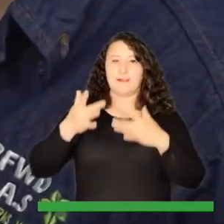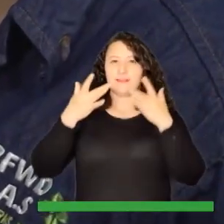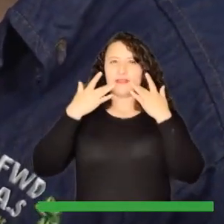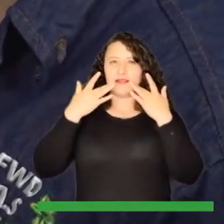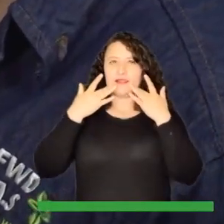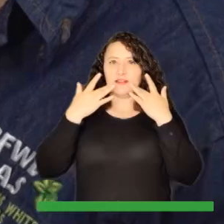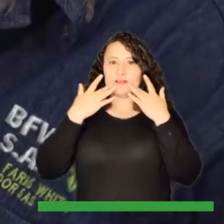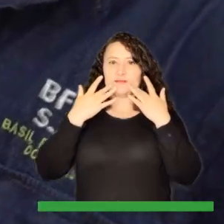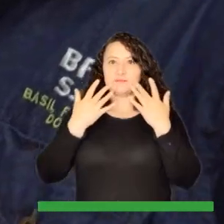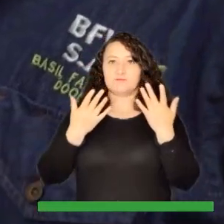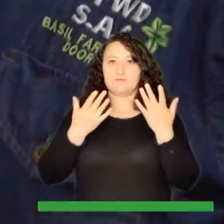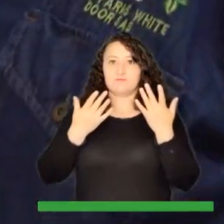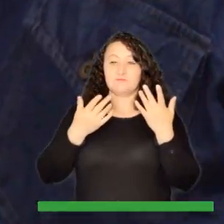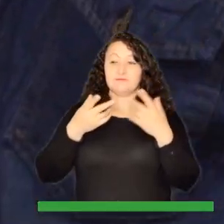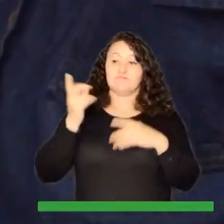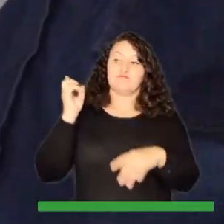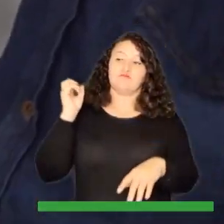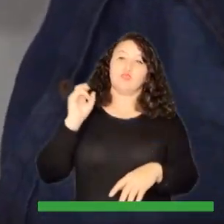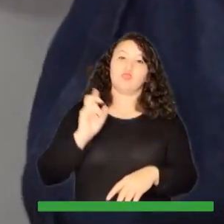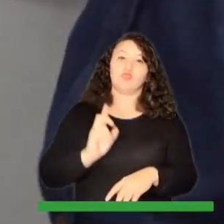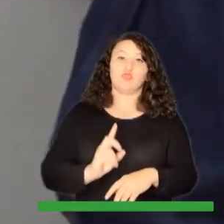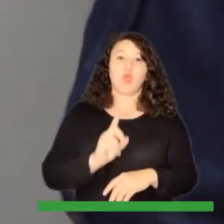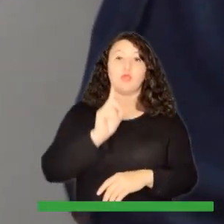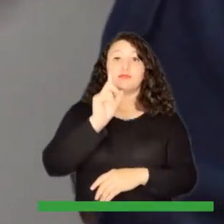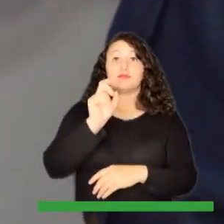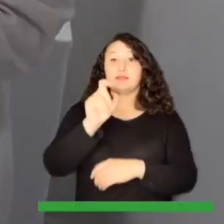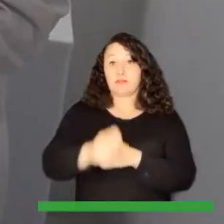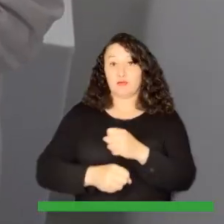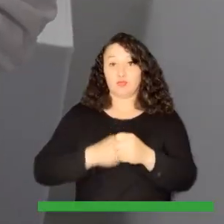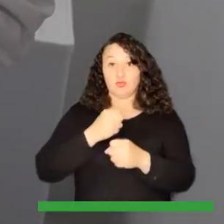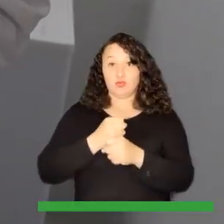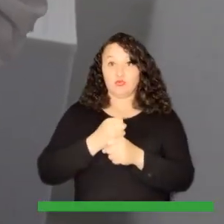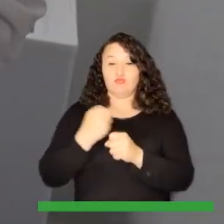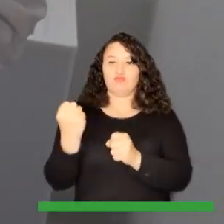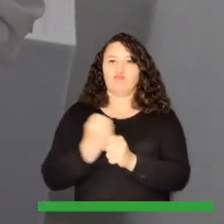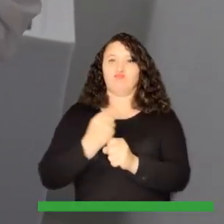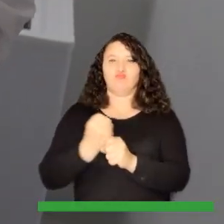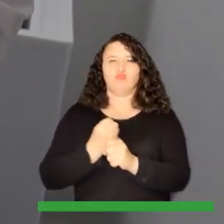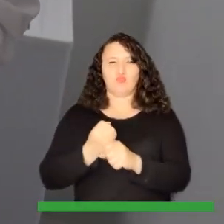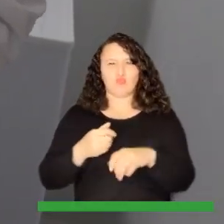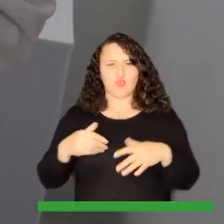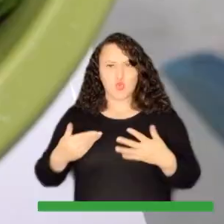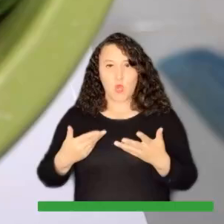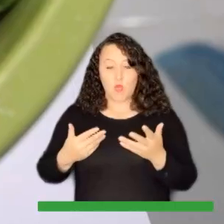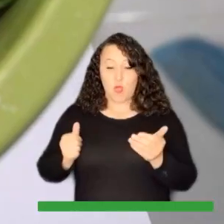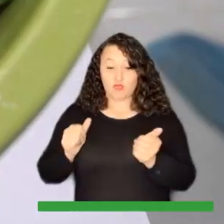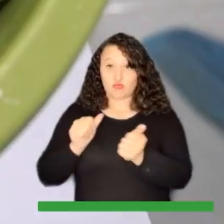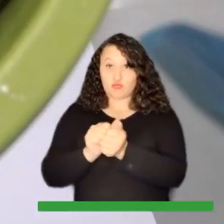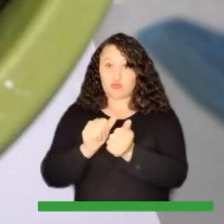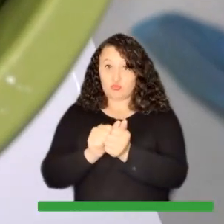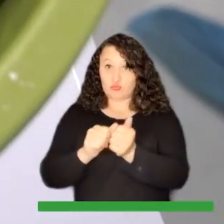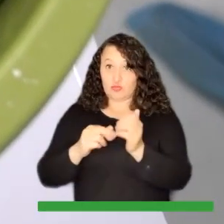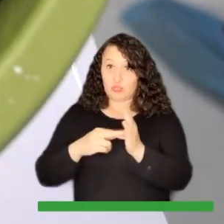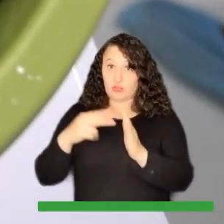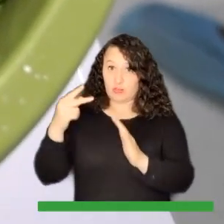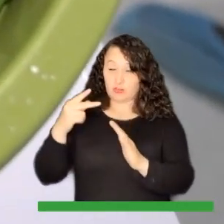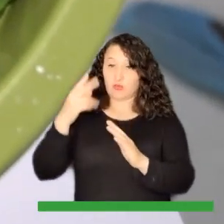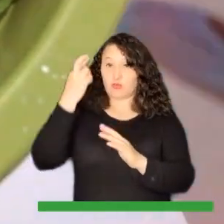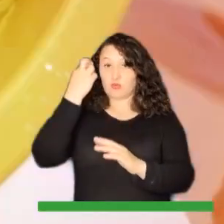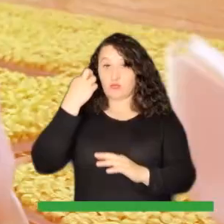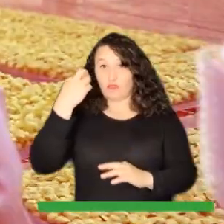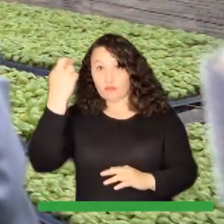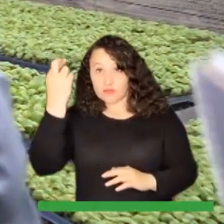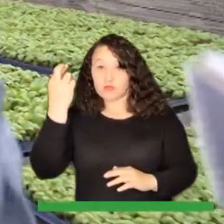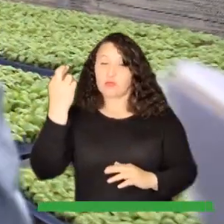de la inocuidad. Llevamos 6 años trabajando de la mano con el ICA, donde hemos tenido mucho acompañamiento técnico y